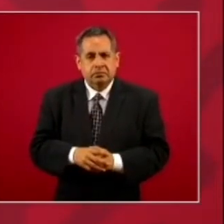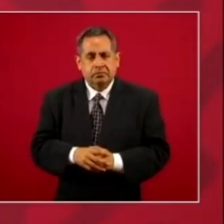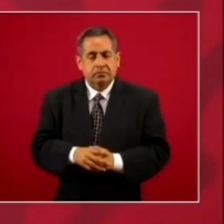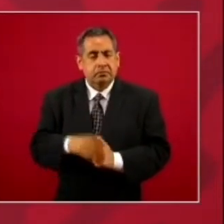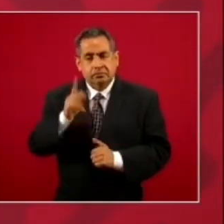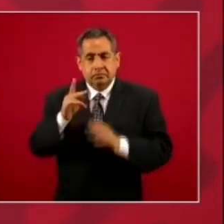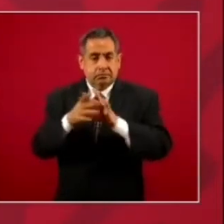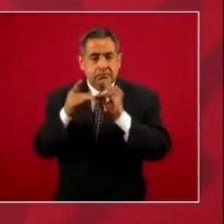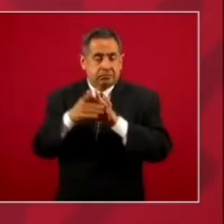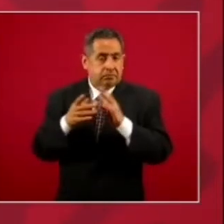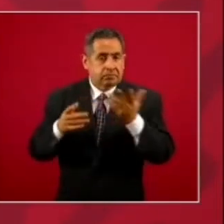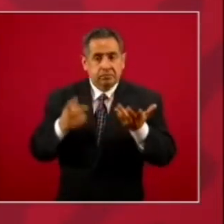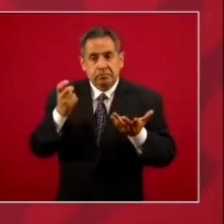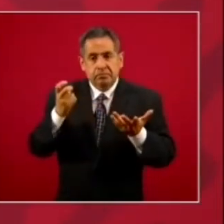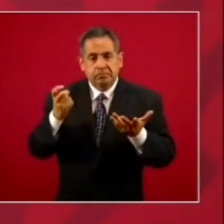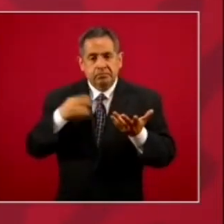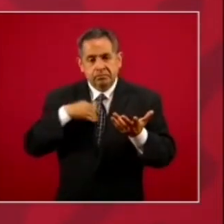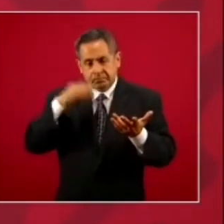Ah, pero eso